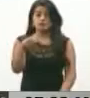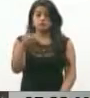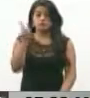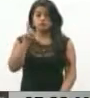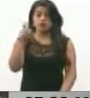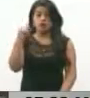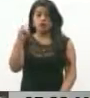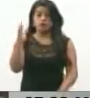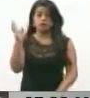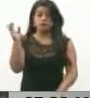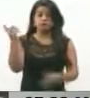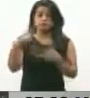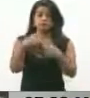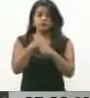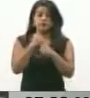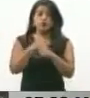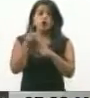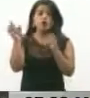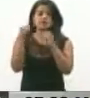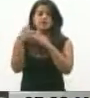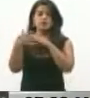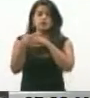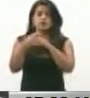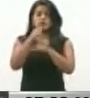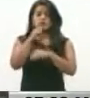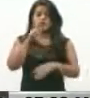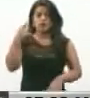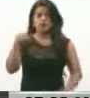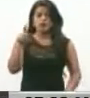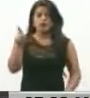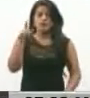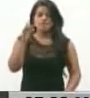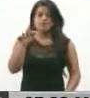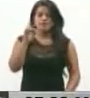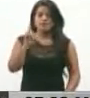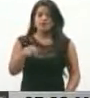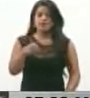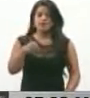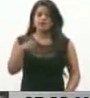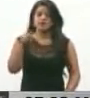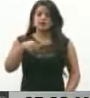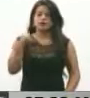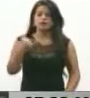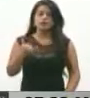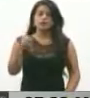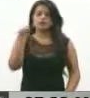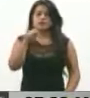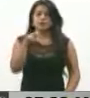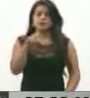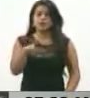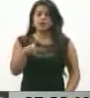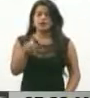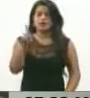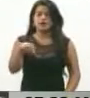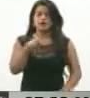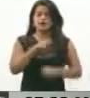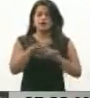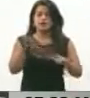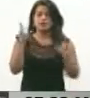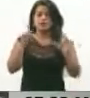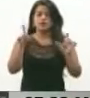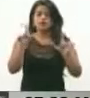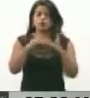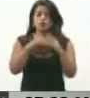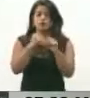para Comunicación e Información, a través de su Oficina de Tecnología e Información. Y está también, en nuestro caso, Senditel, Sendit y RecTV, todos trabajando en conjunto